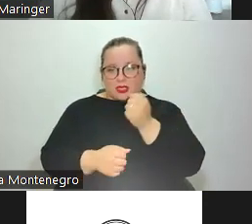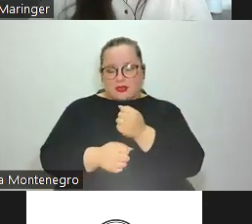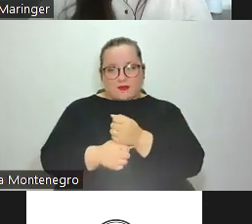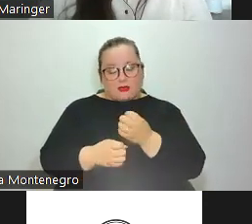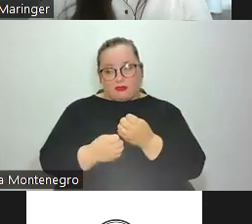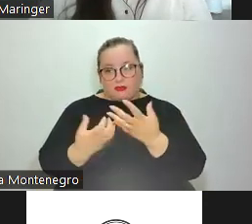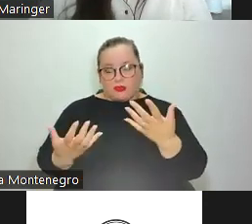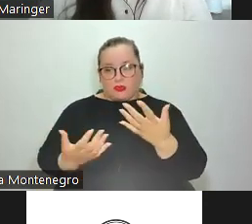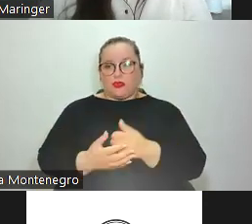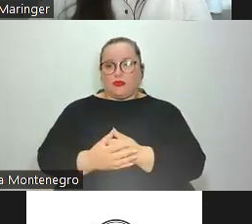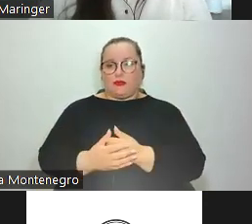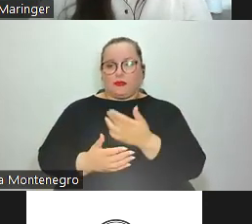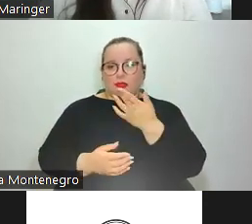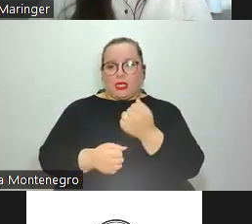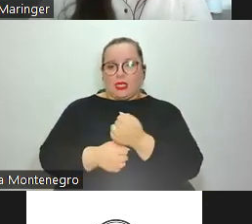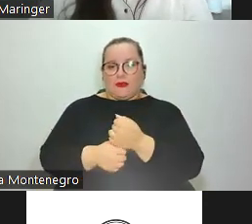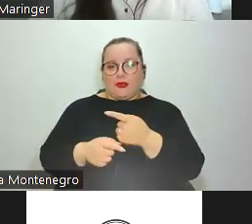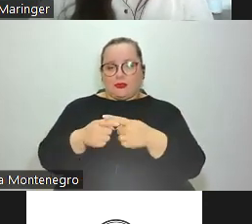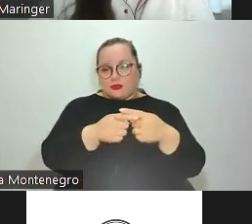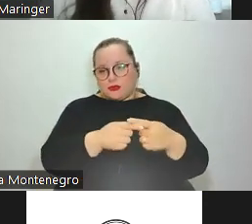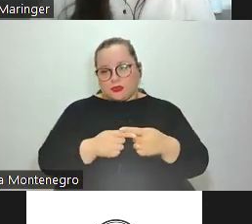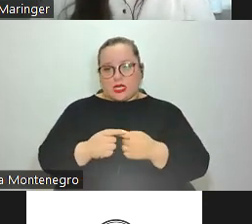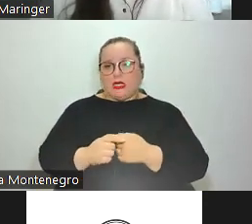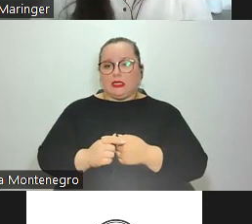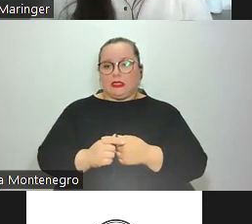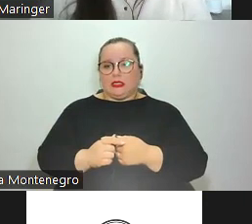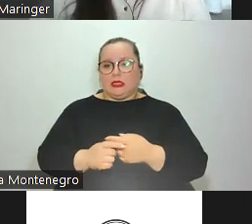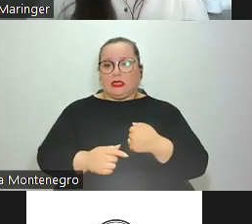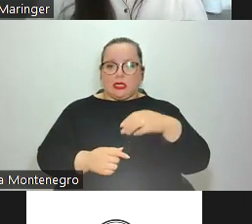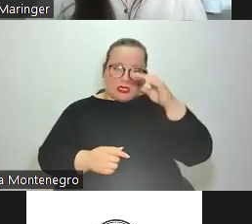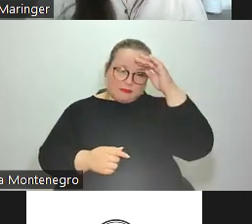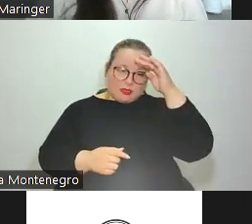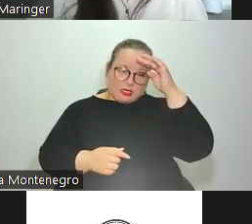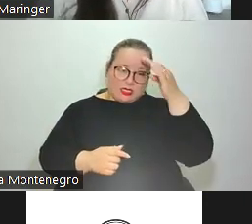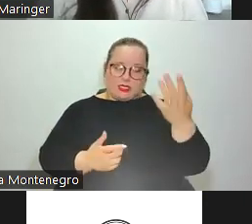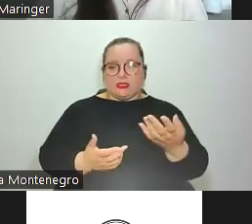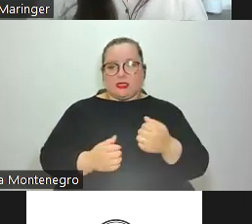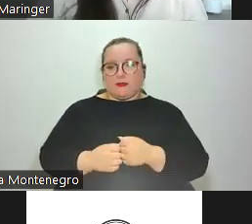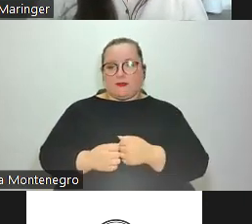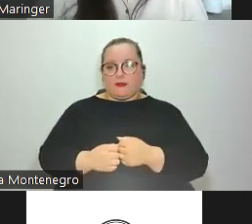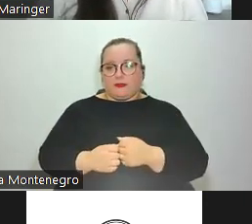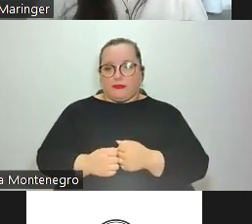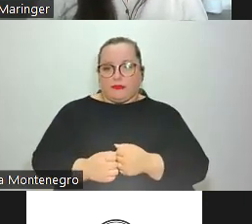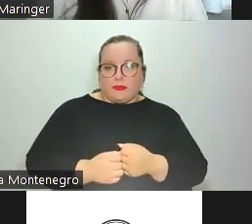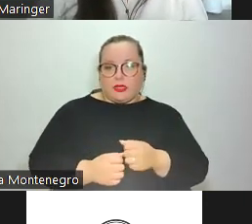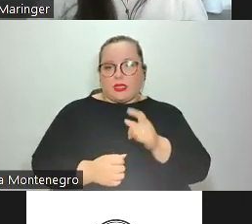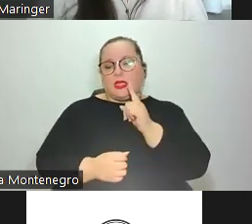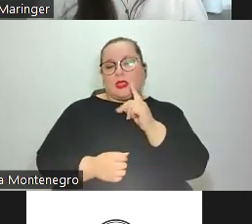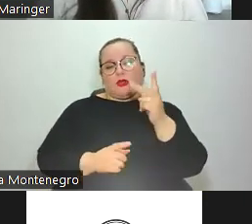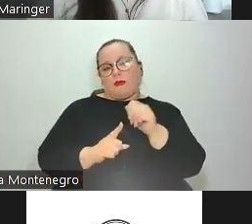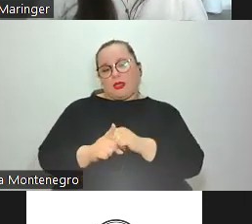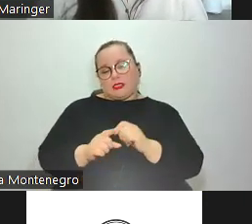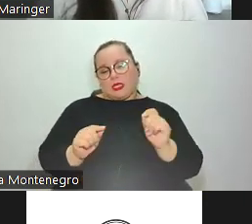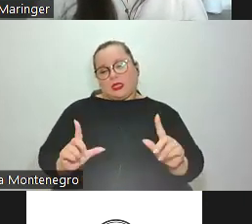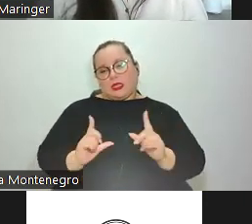porque trabajo social es lo que él estudió. Por experiencia, probablemente como tiene 2 meses de titulado,